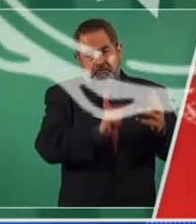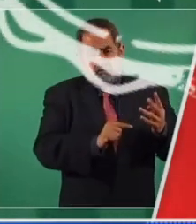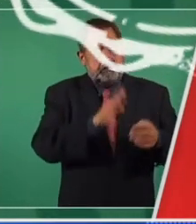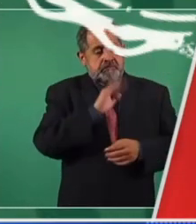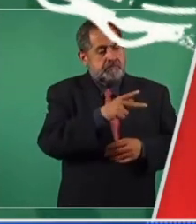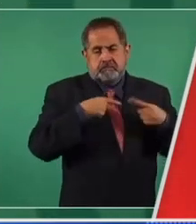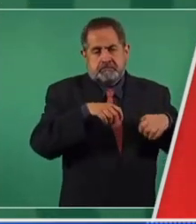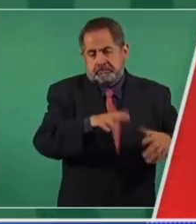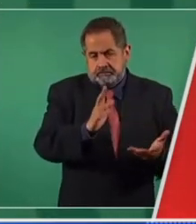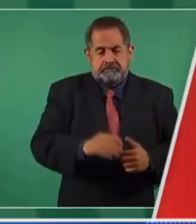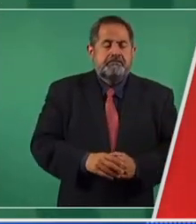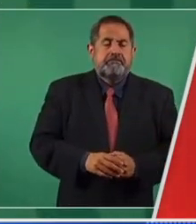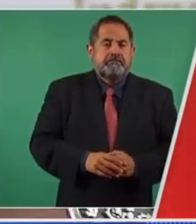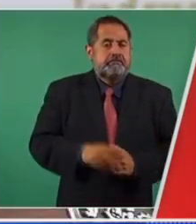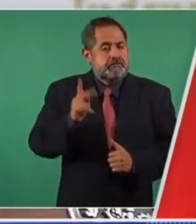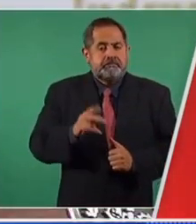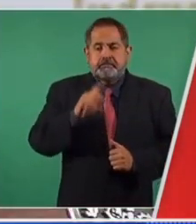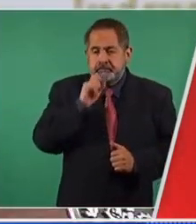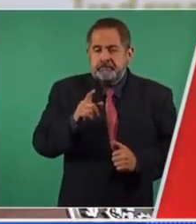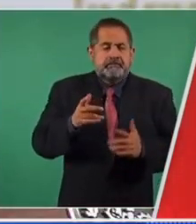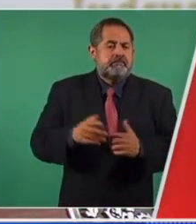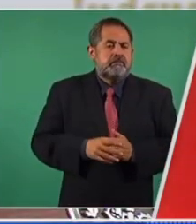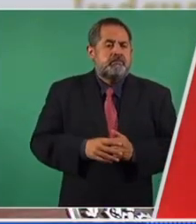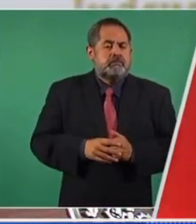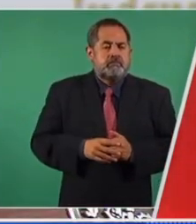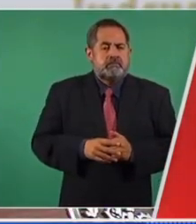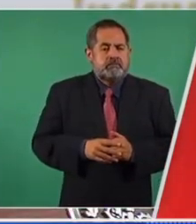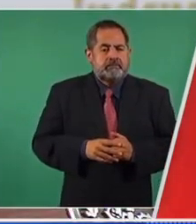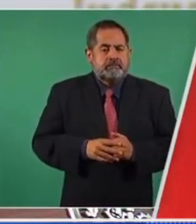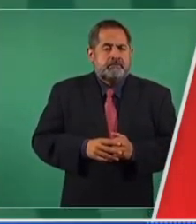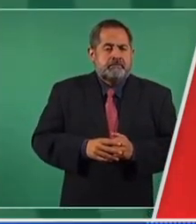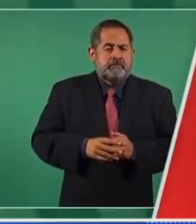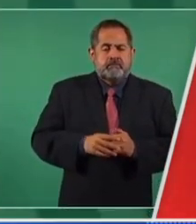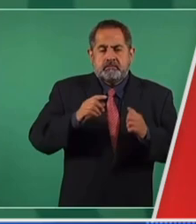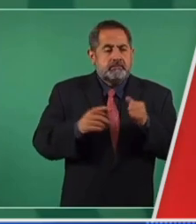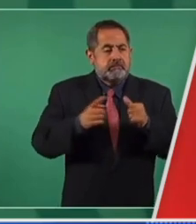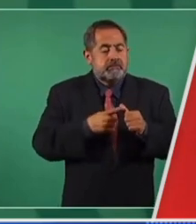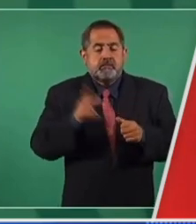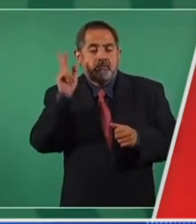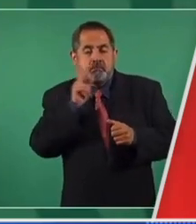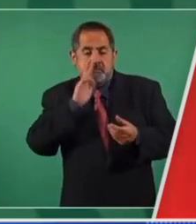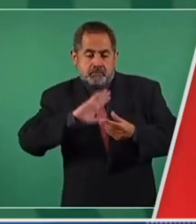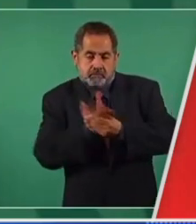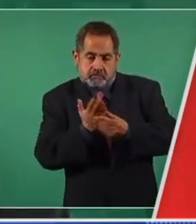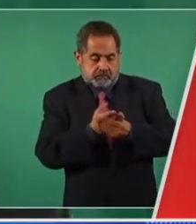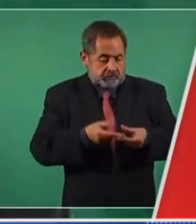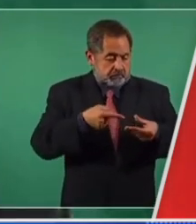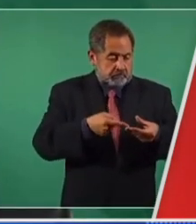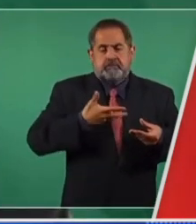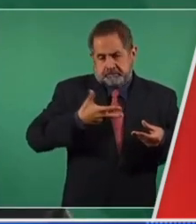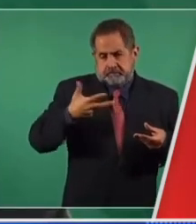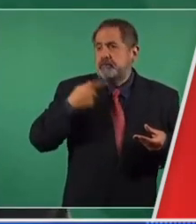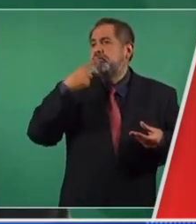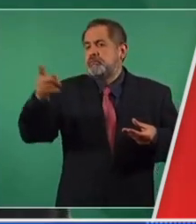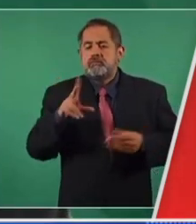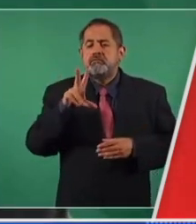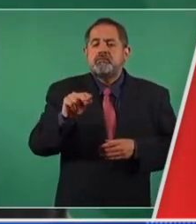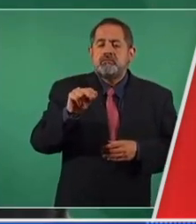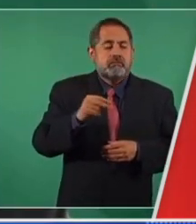Nada más que también procurar hacerlo con pruebas. Yo tengo otros datos. Sin el